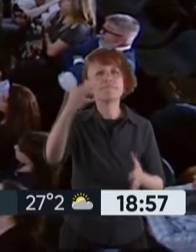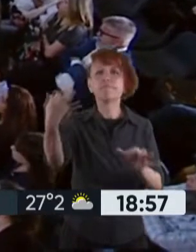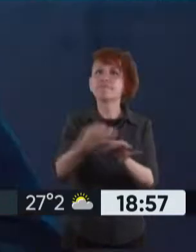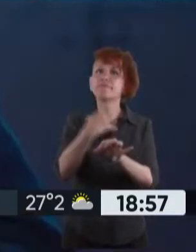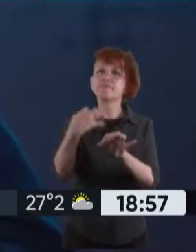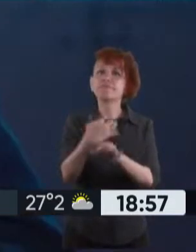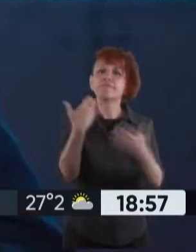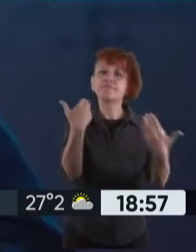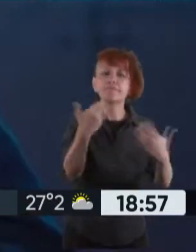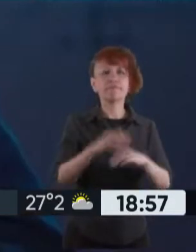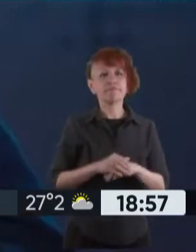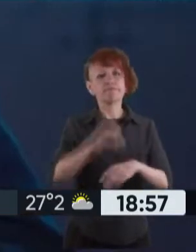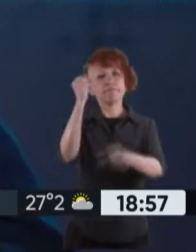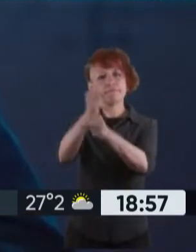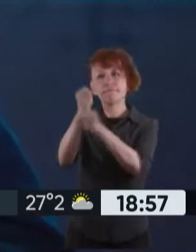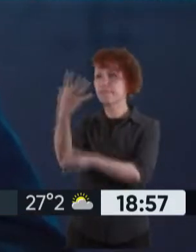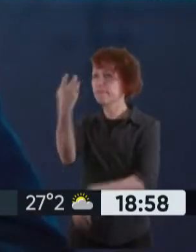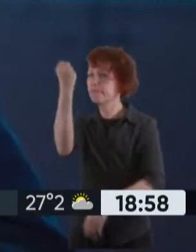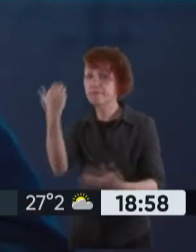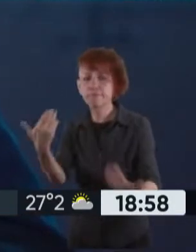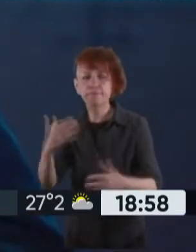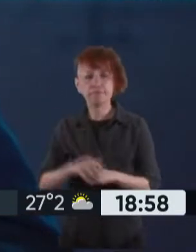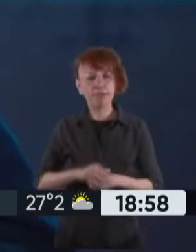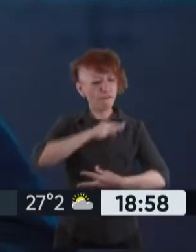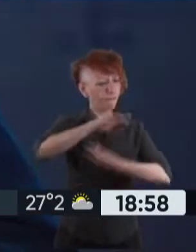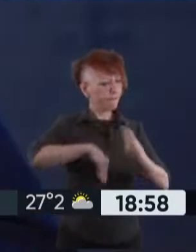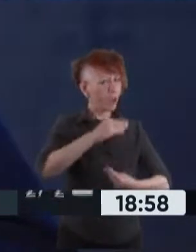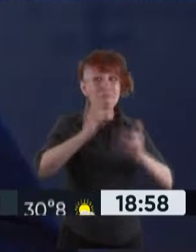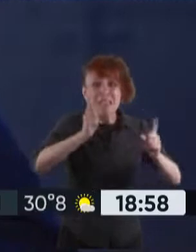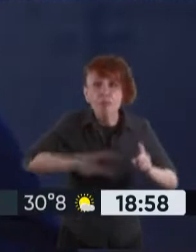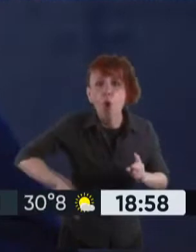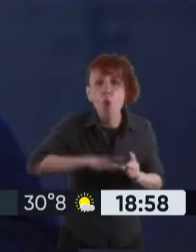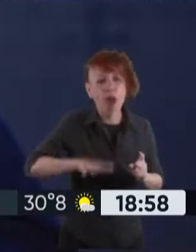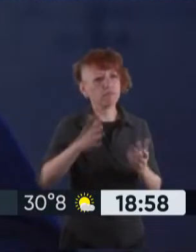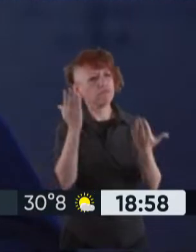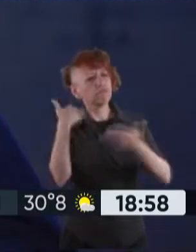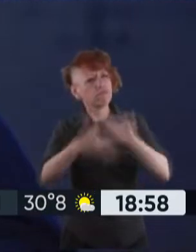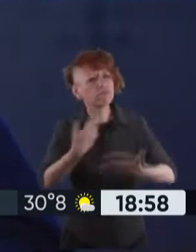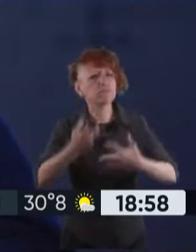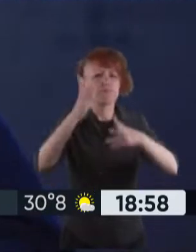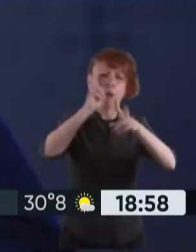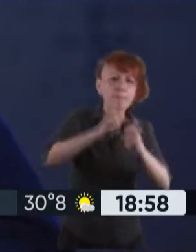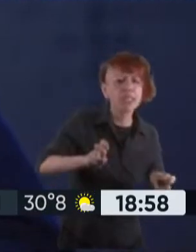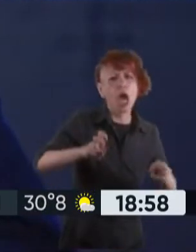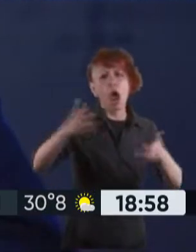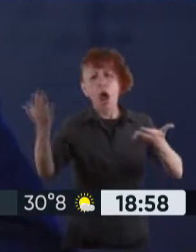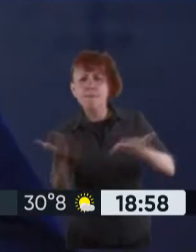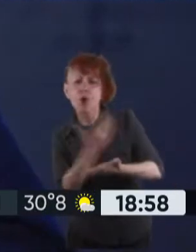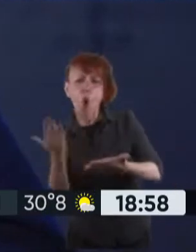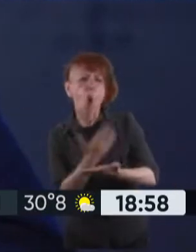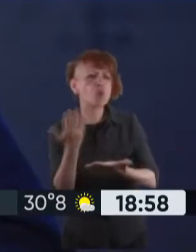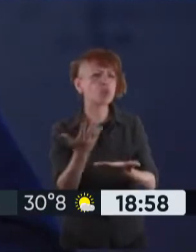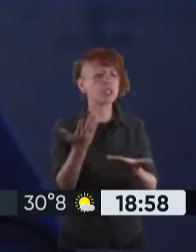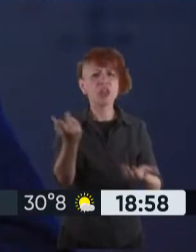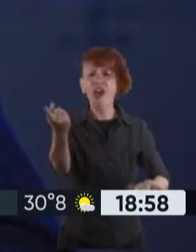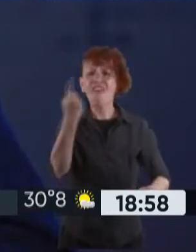tener un trabajo, de formar una familia, de desarrollarse, de estudiar, de investigar, de producir, de